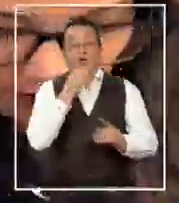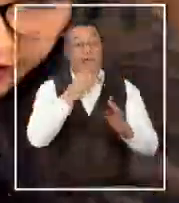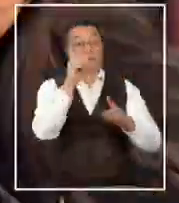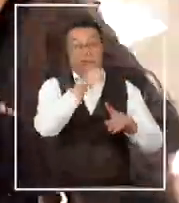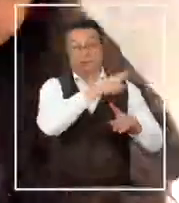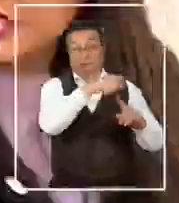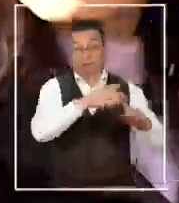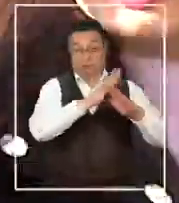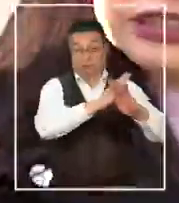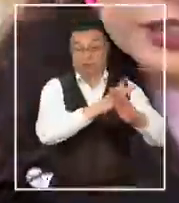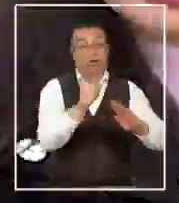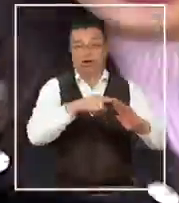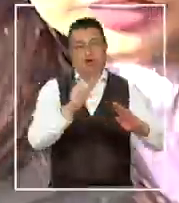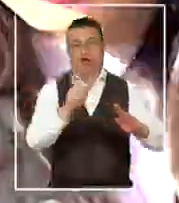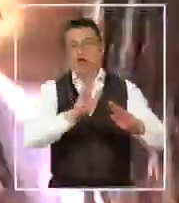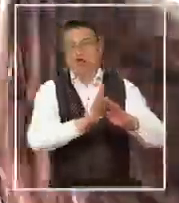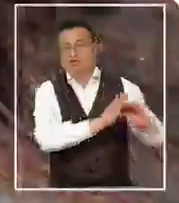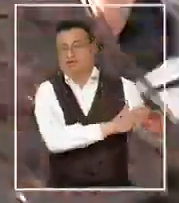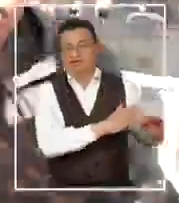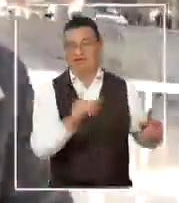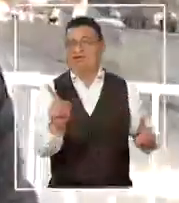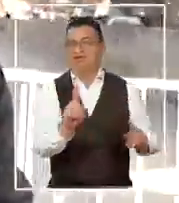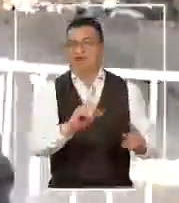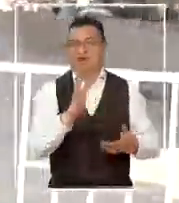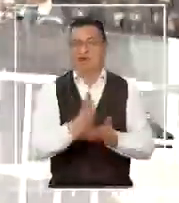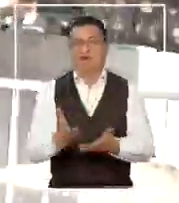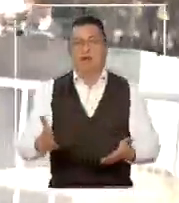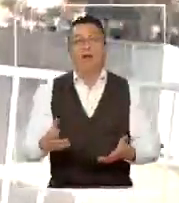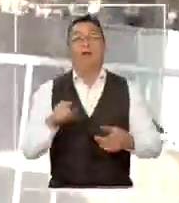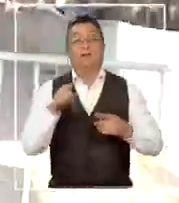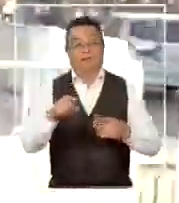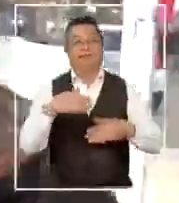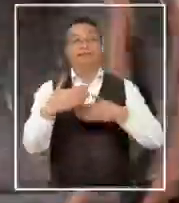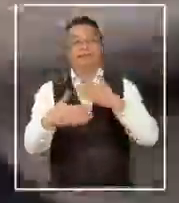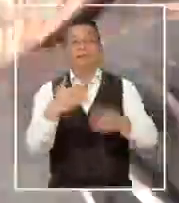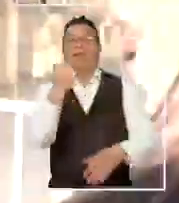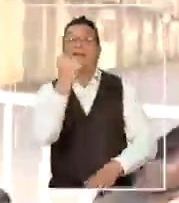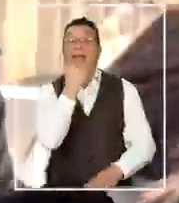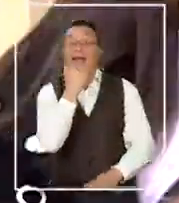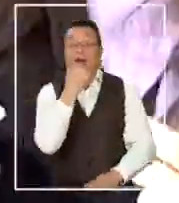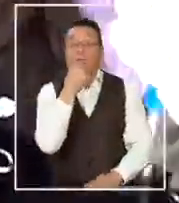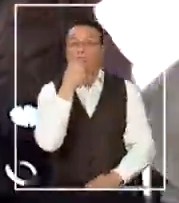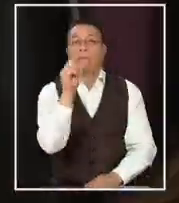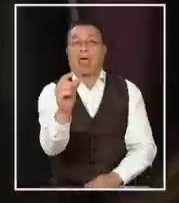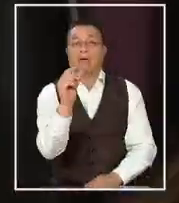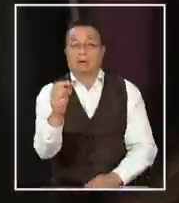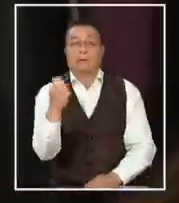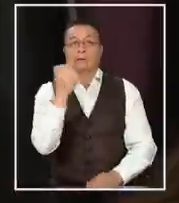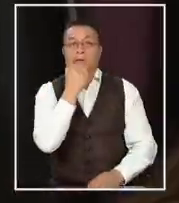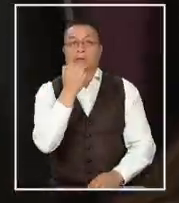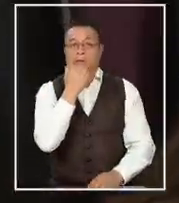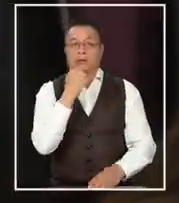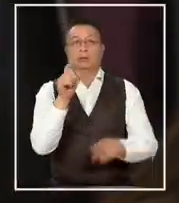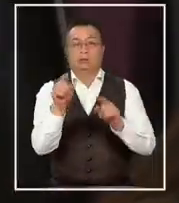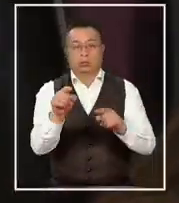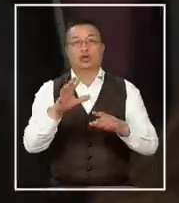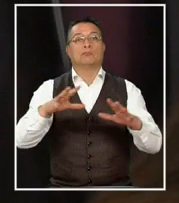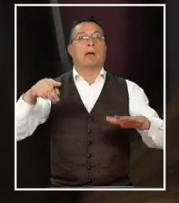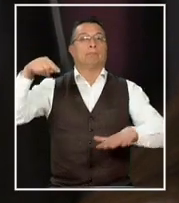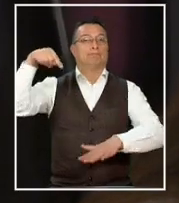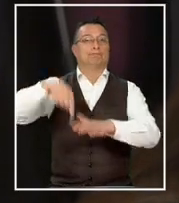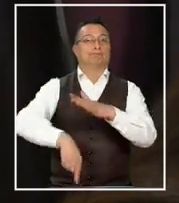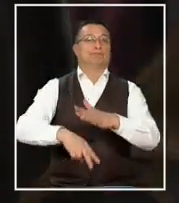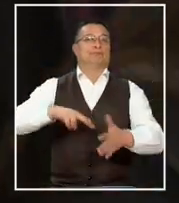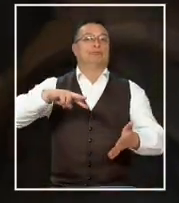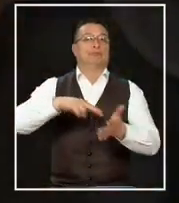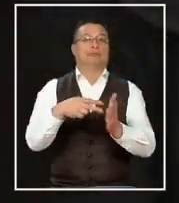para haber llamado a la clínica. Las aclaraciones se han sucedido luego que el concepto error se repitiera. Antecedentes que solo han agudizado la